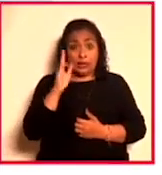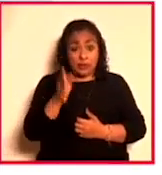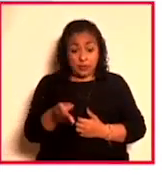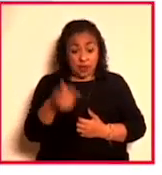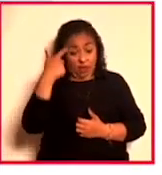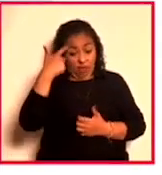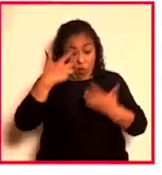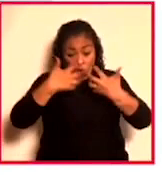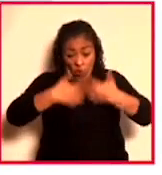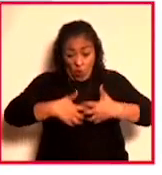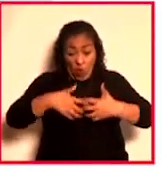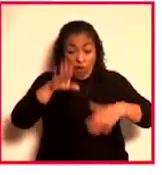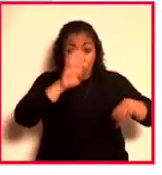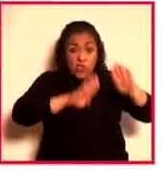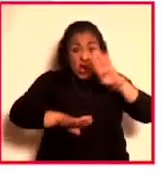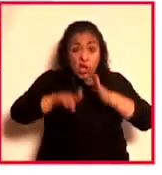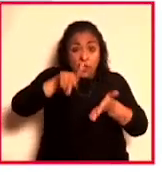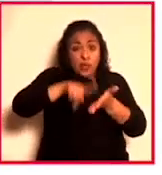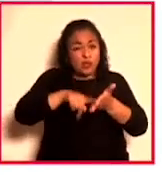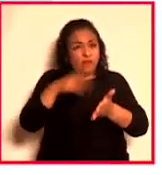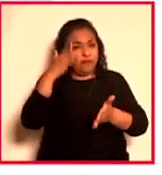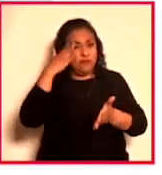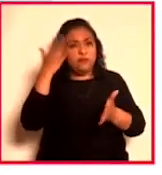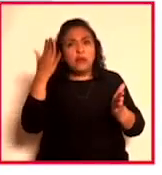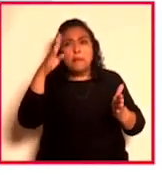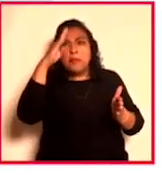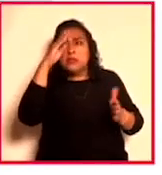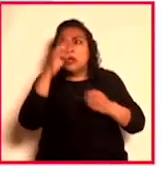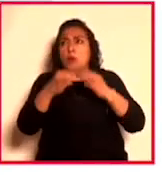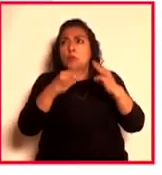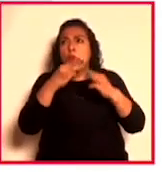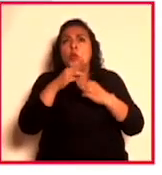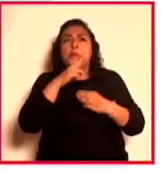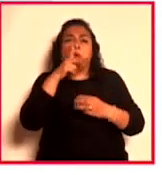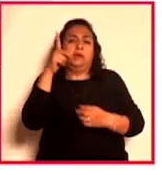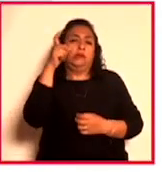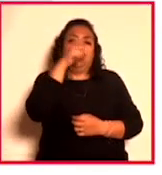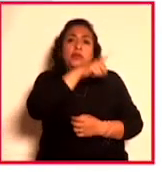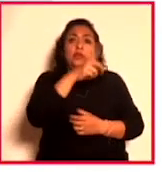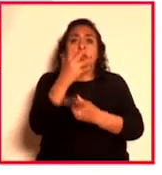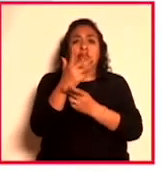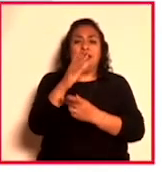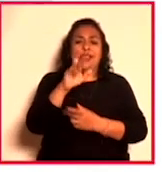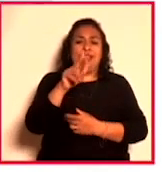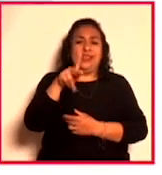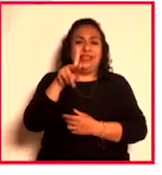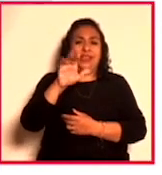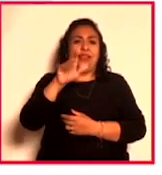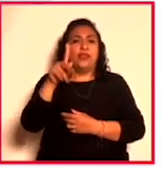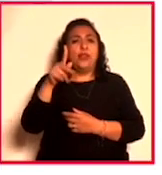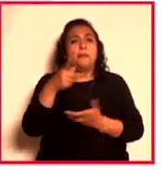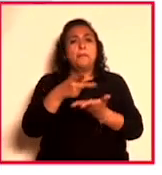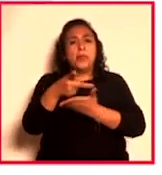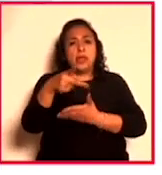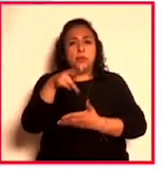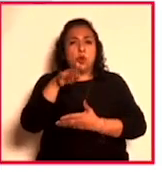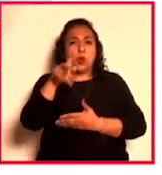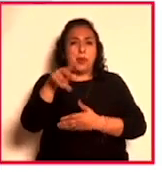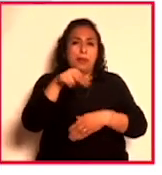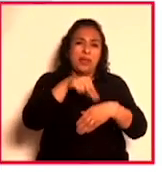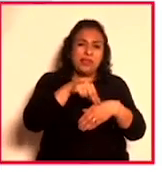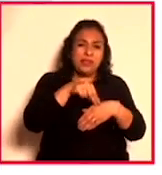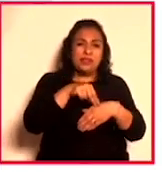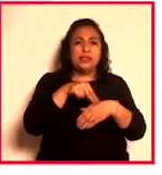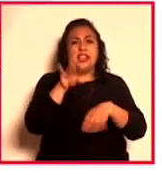biológicas, es muy difícil que podamos pensar en un mundo mejor. Dice Erich Kandel, Premio Nobel de Medicina y Fisiología, todo lo